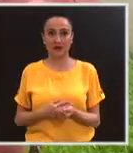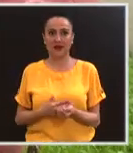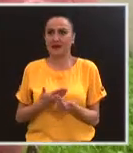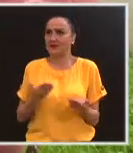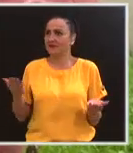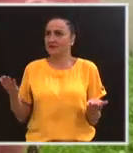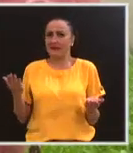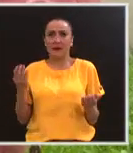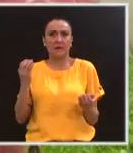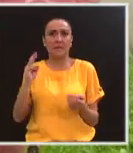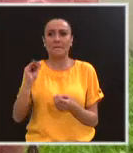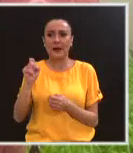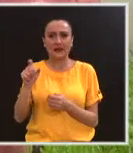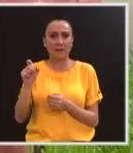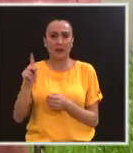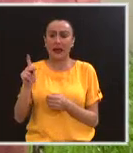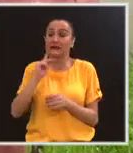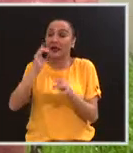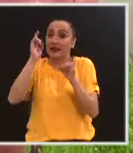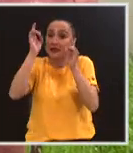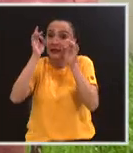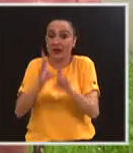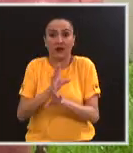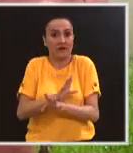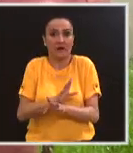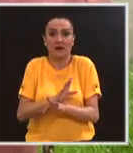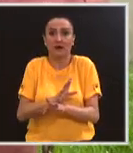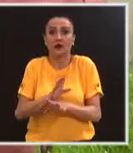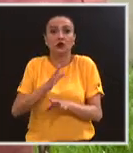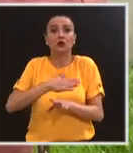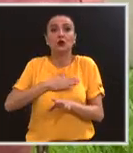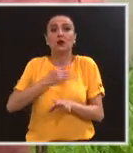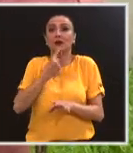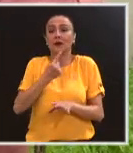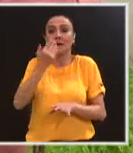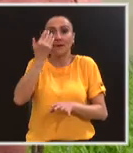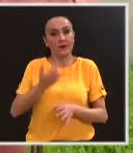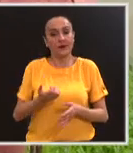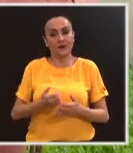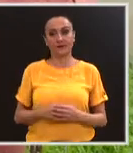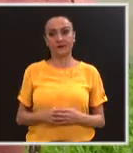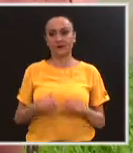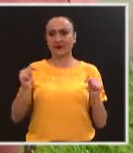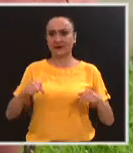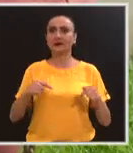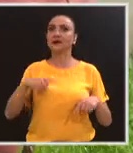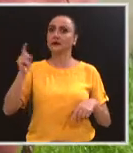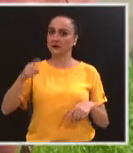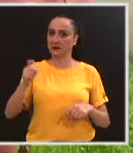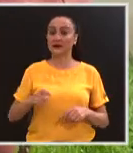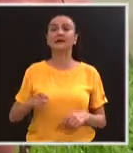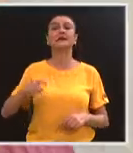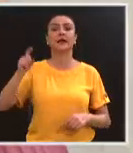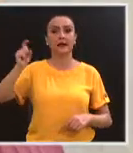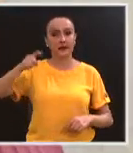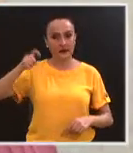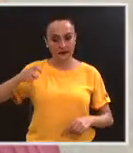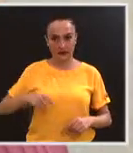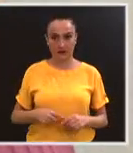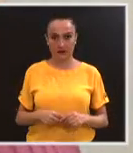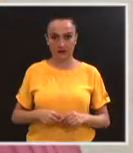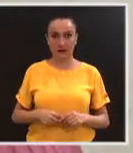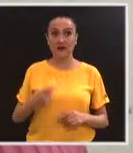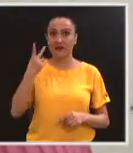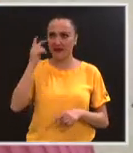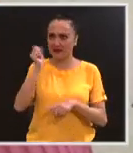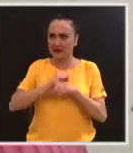aquí ahorita más para alta Está terrible terrible le digo porque este aquí se necesita se necesita Aquí se